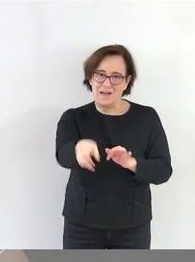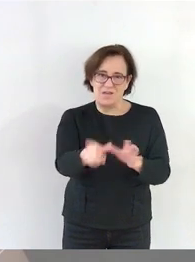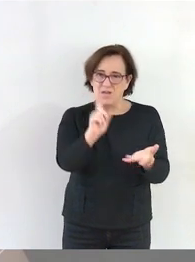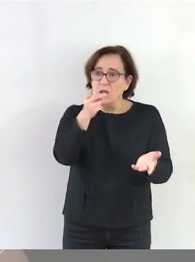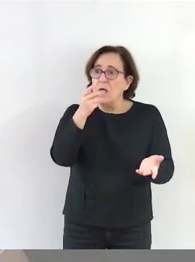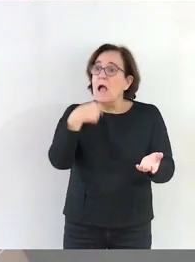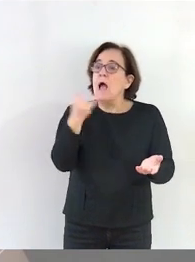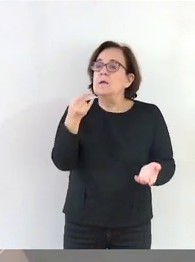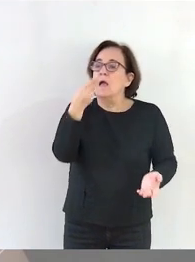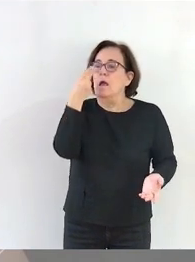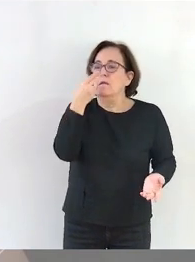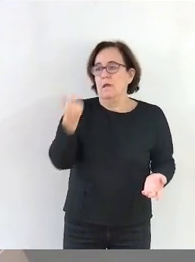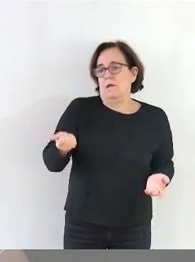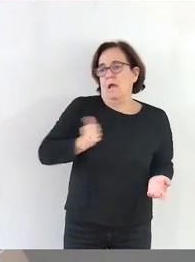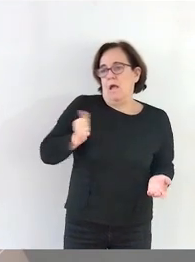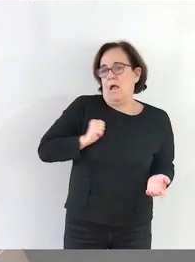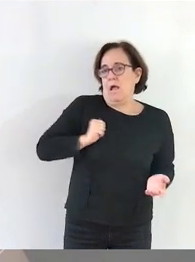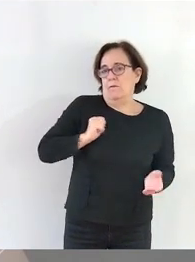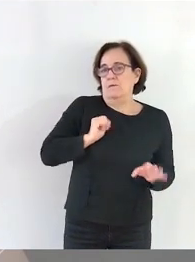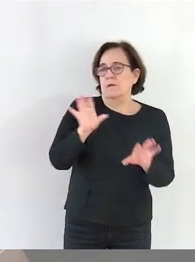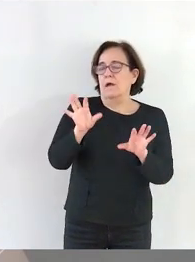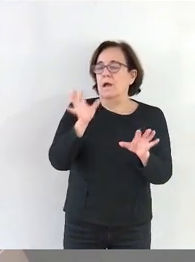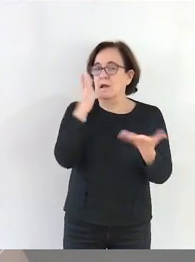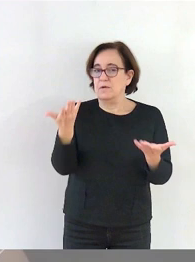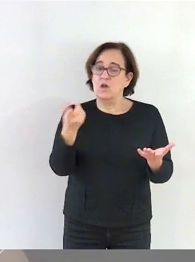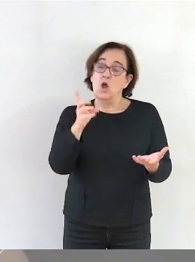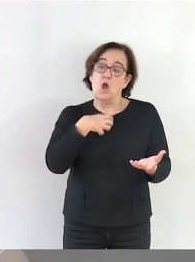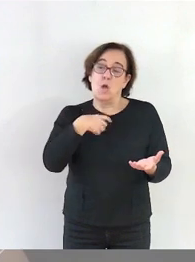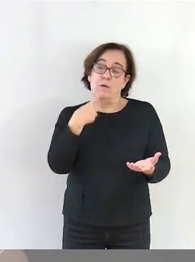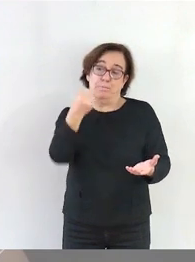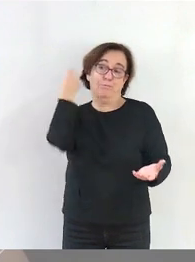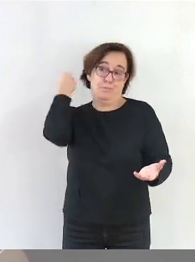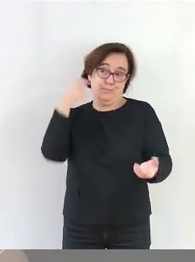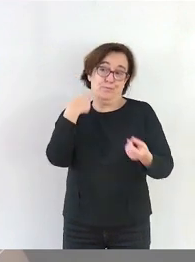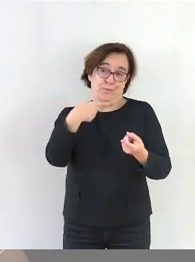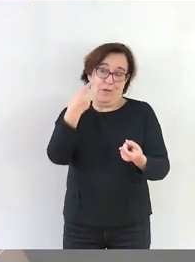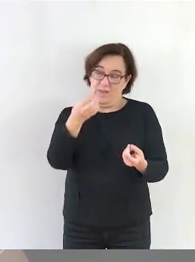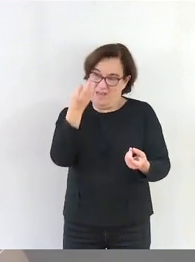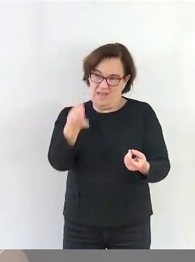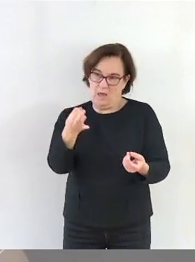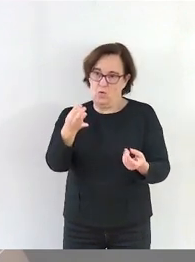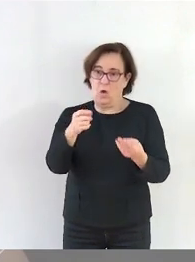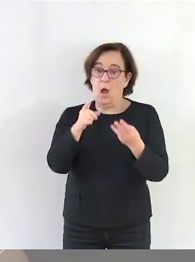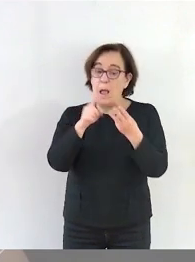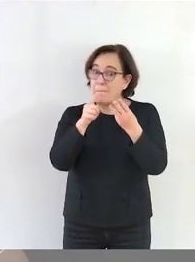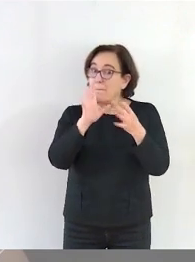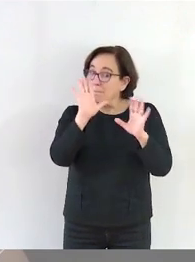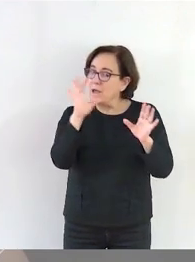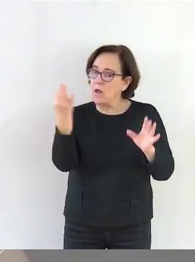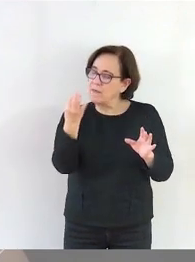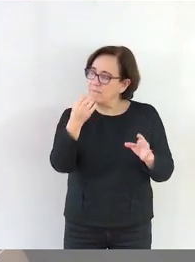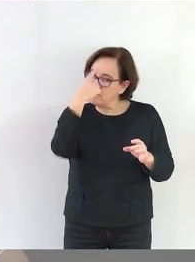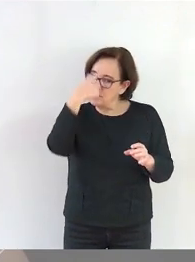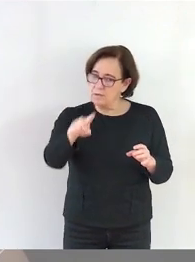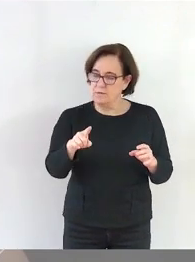intereses por supuesto probablemente inconfesables casi con toda seguridad pero debemos